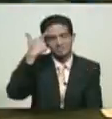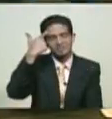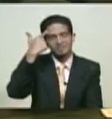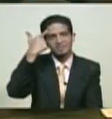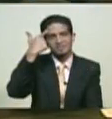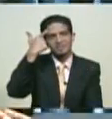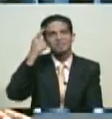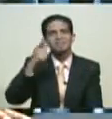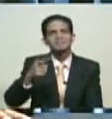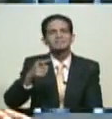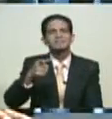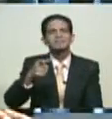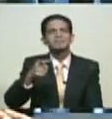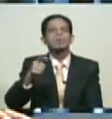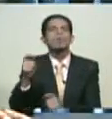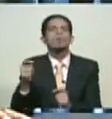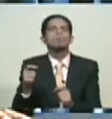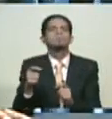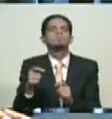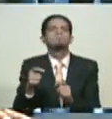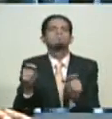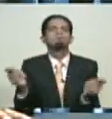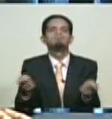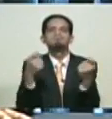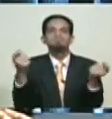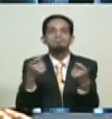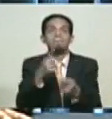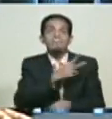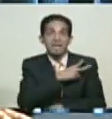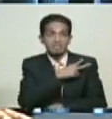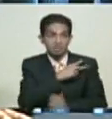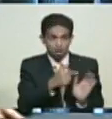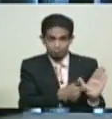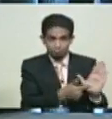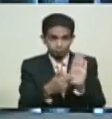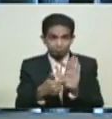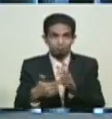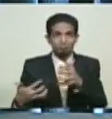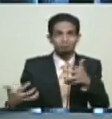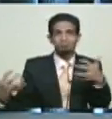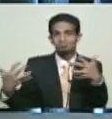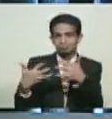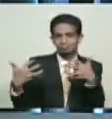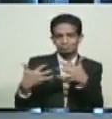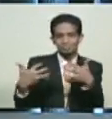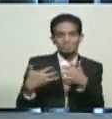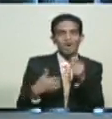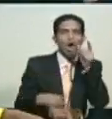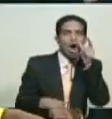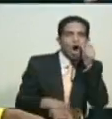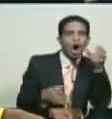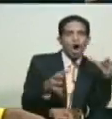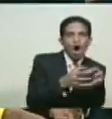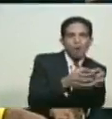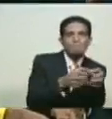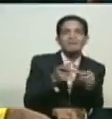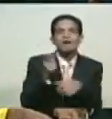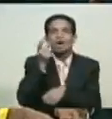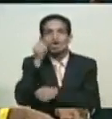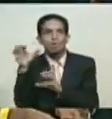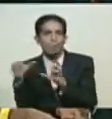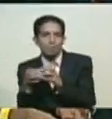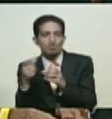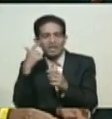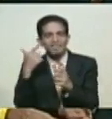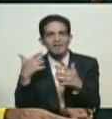un programa que vendía venevisión en toda américa latina y uno cuando viajaba a cualquier país yo era diputado la gente le